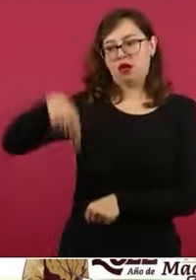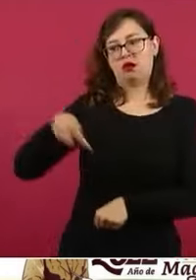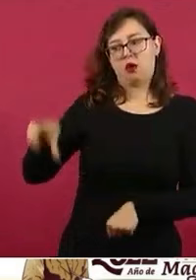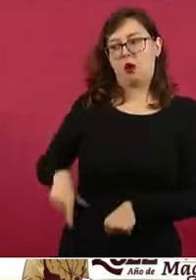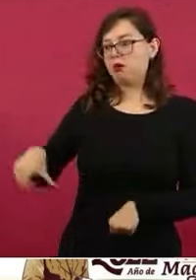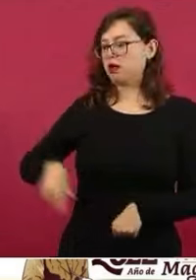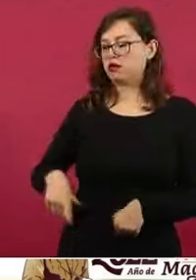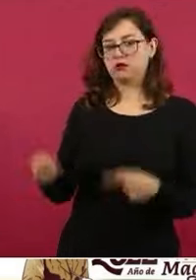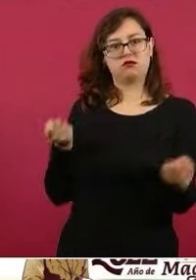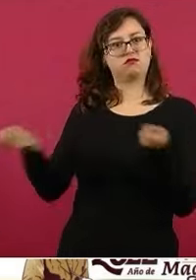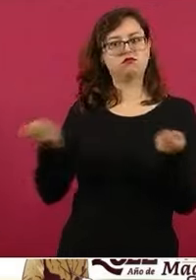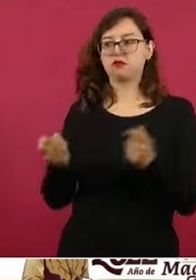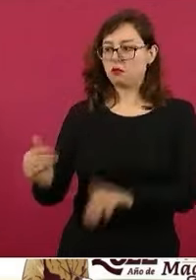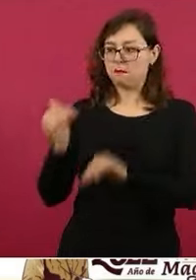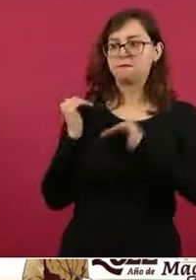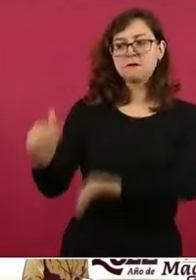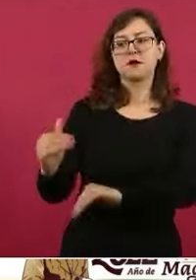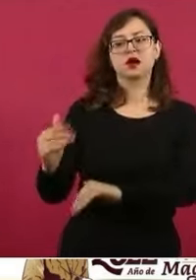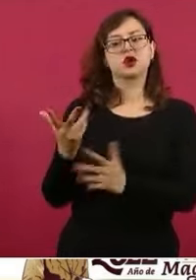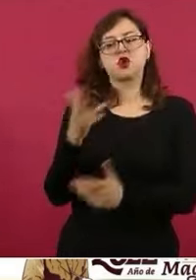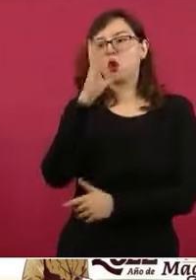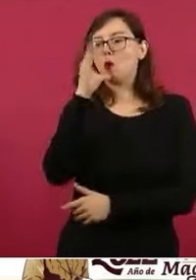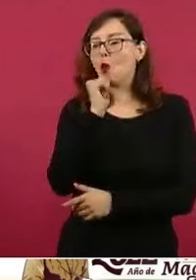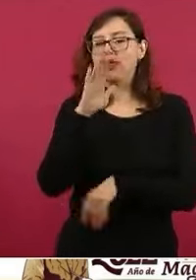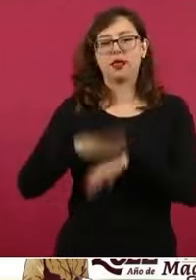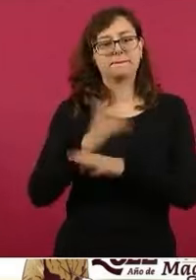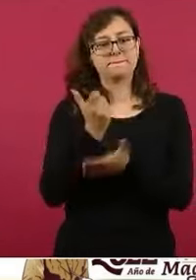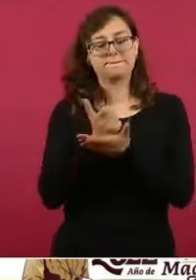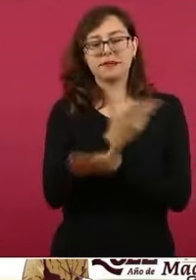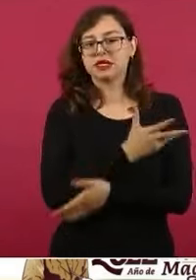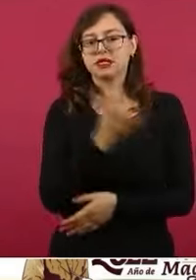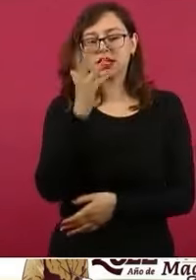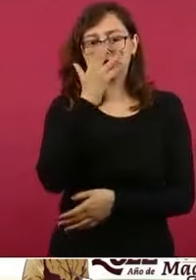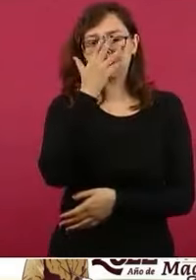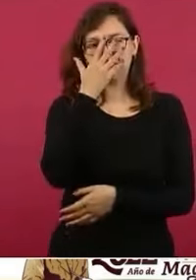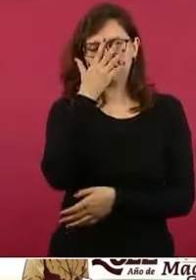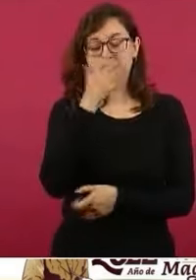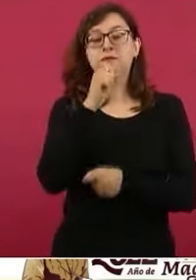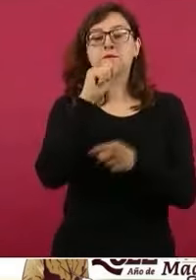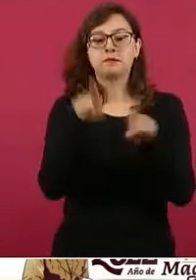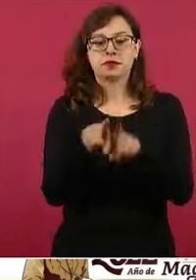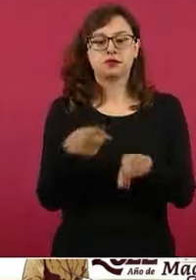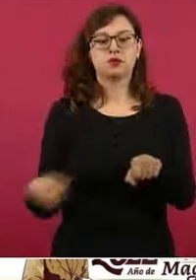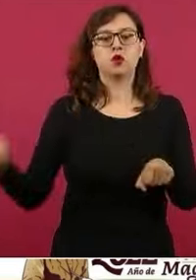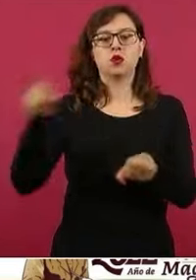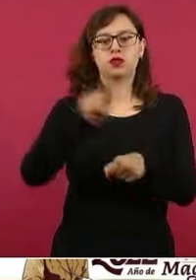del gobierno federal que encabeza el presidente Andrés Manuel López Obrador. El mismo día,